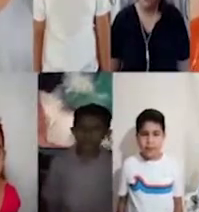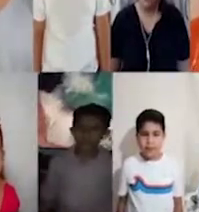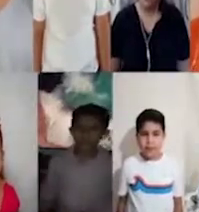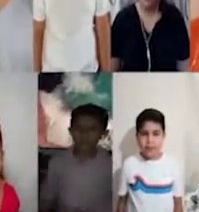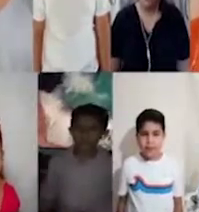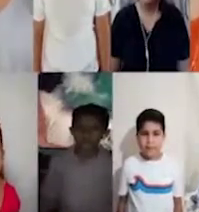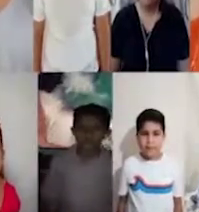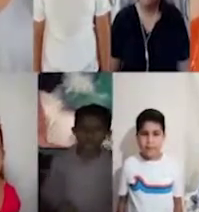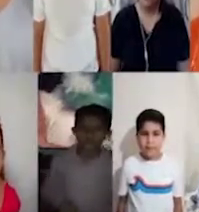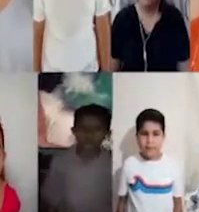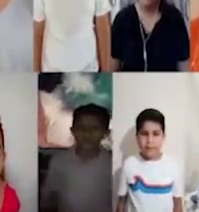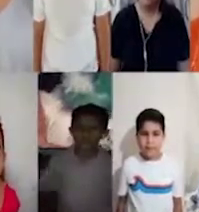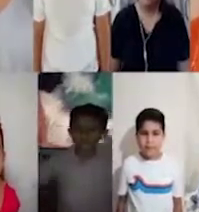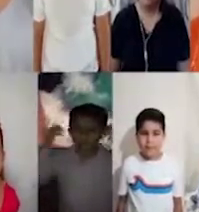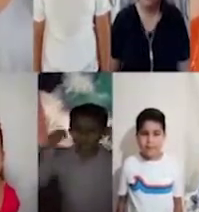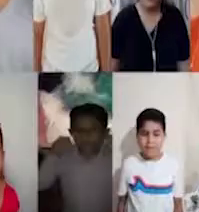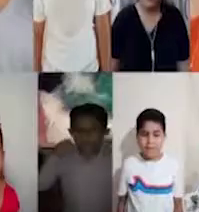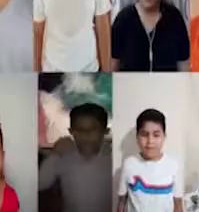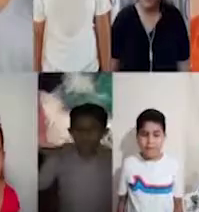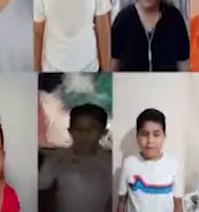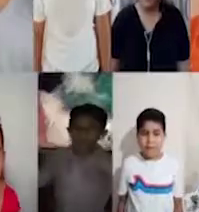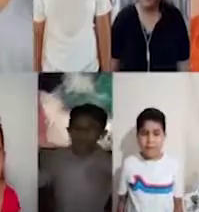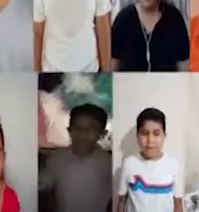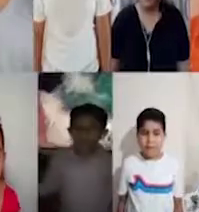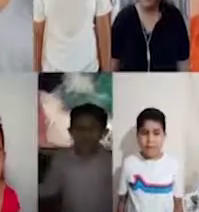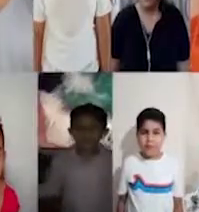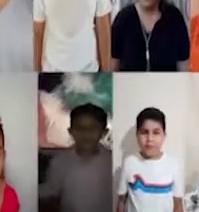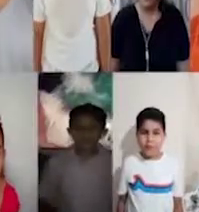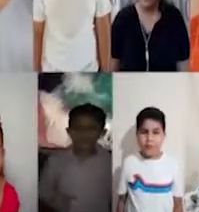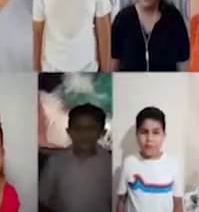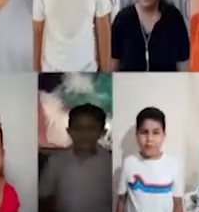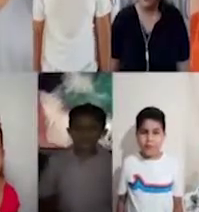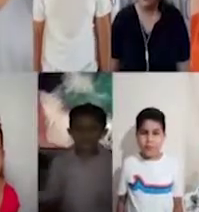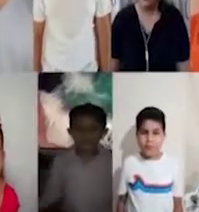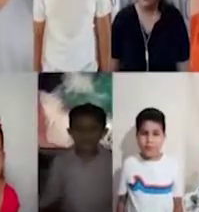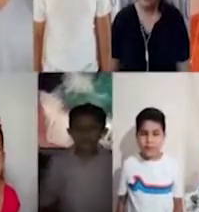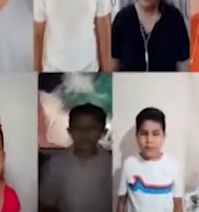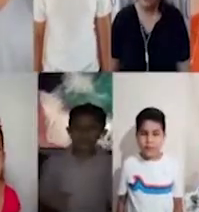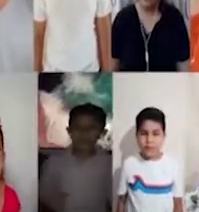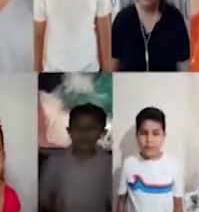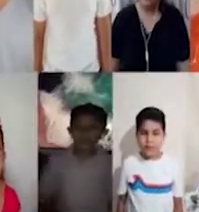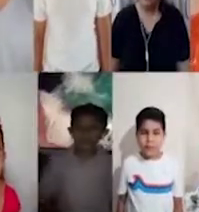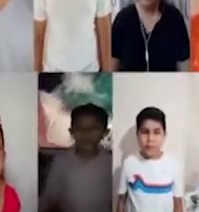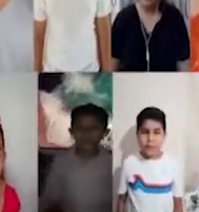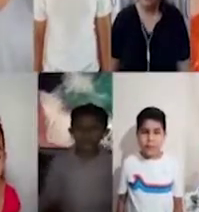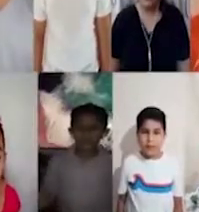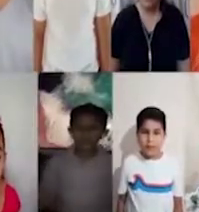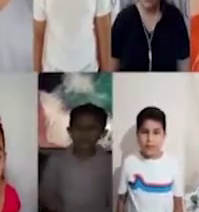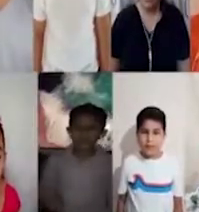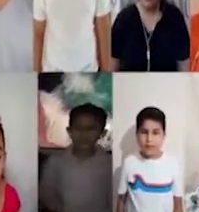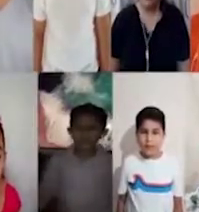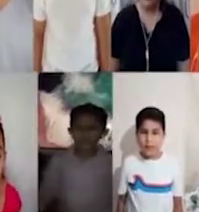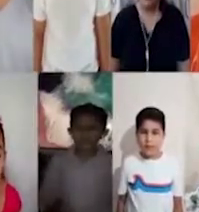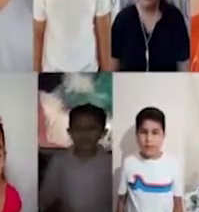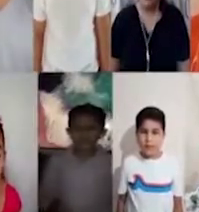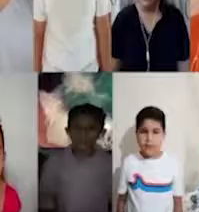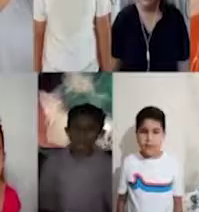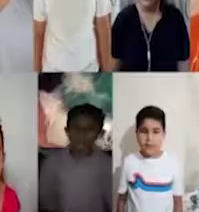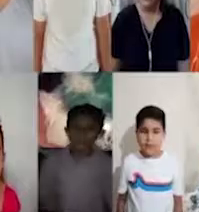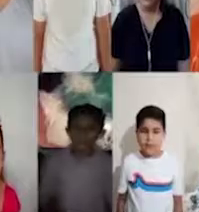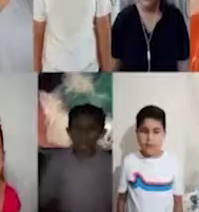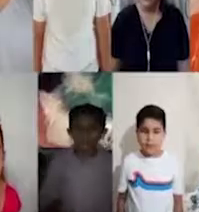blancas olas su carita podía blanquear. La negrita cucurumbe a